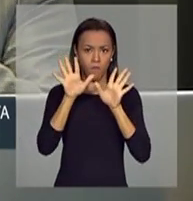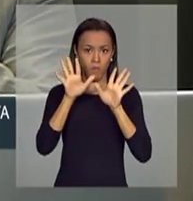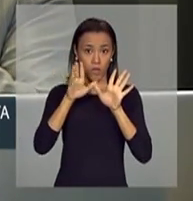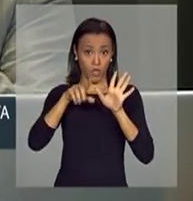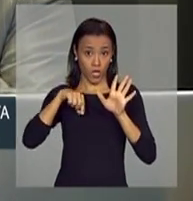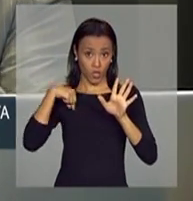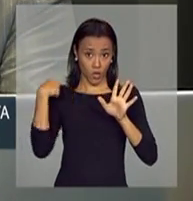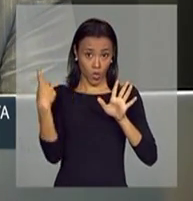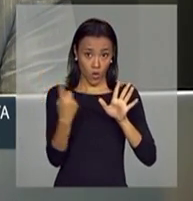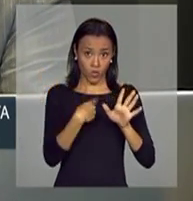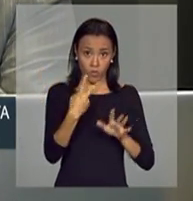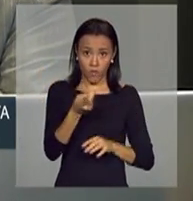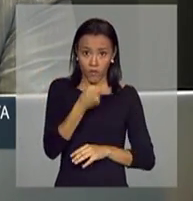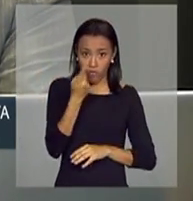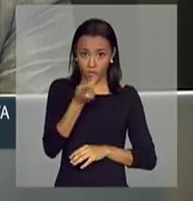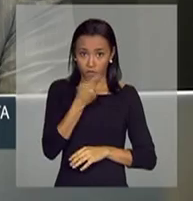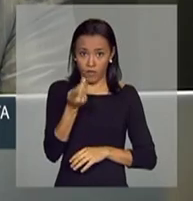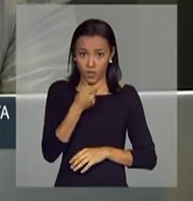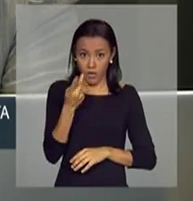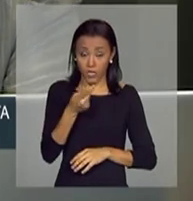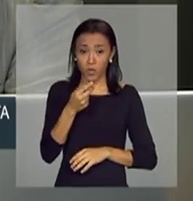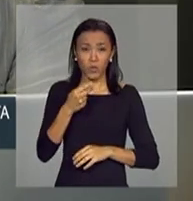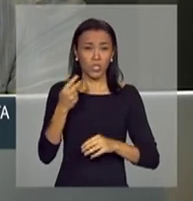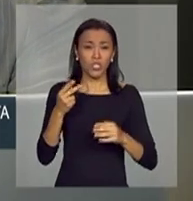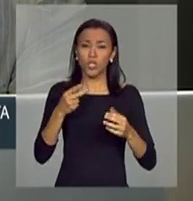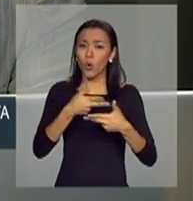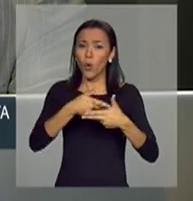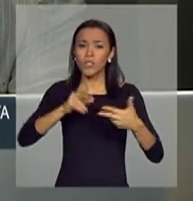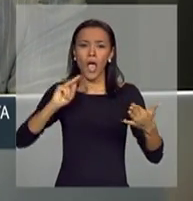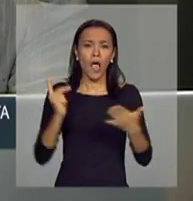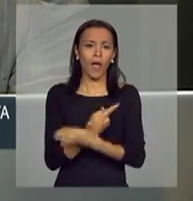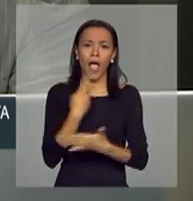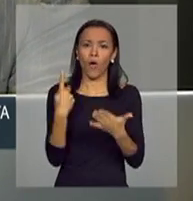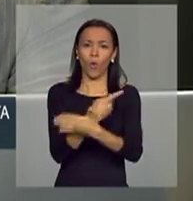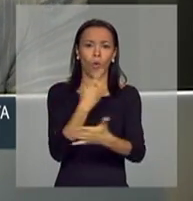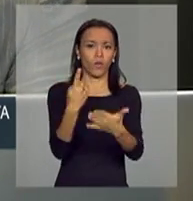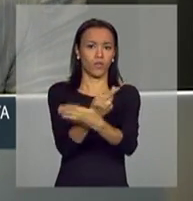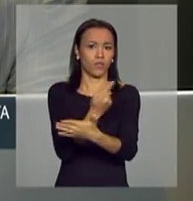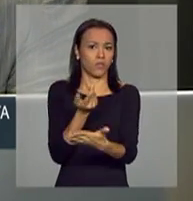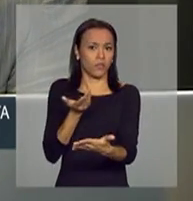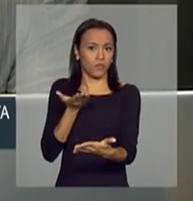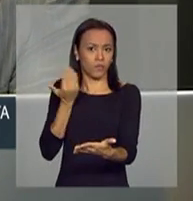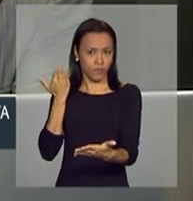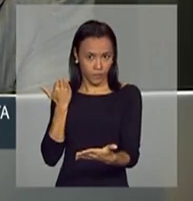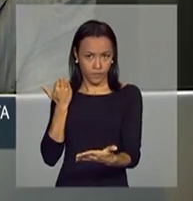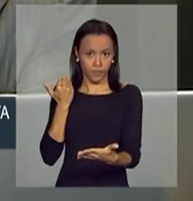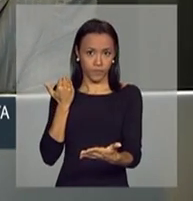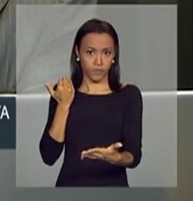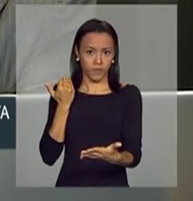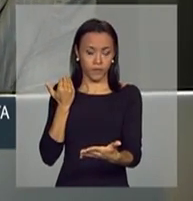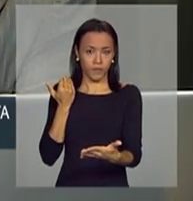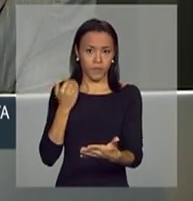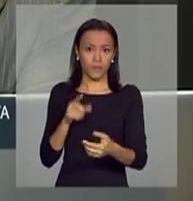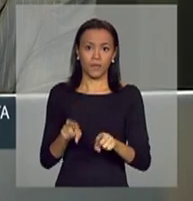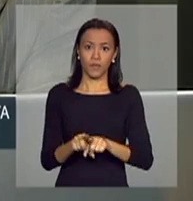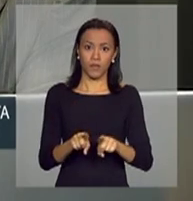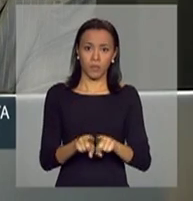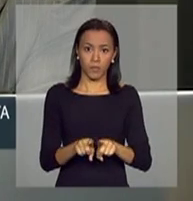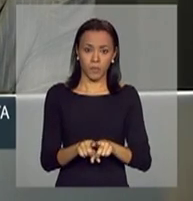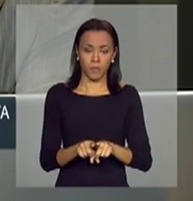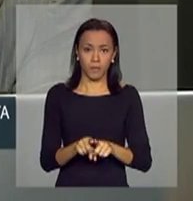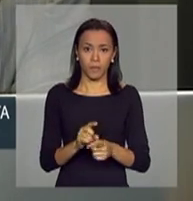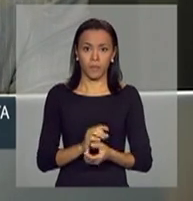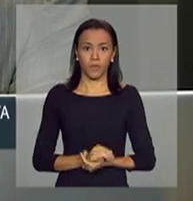una sistematicidad de los delitos que se denuncian. El primer punto que presenta la doctora